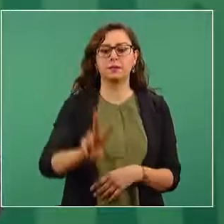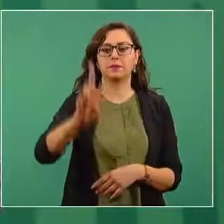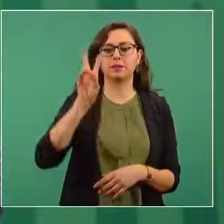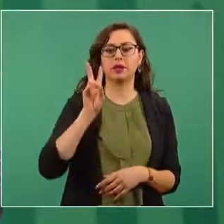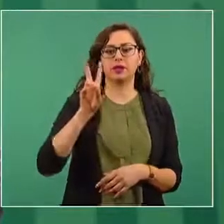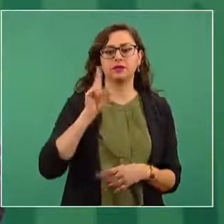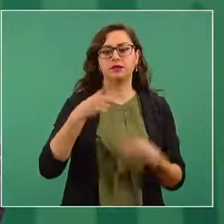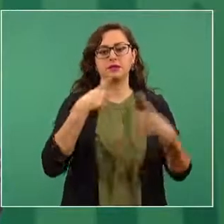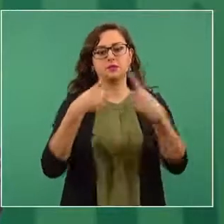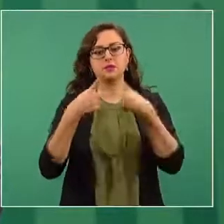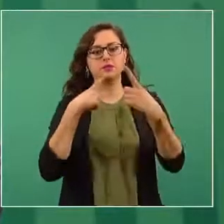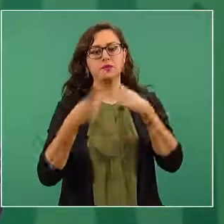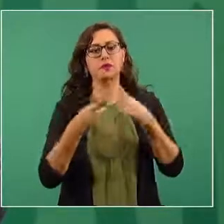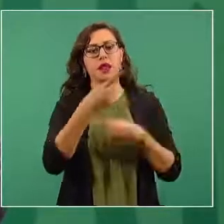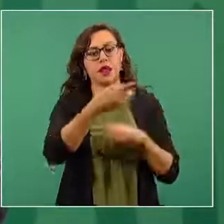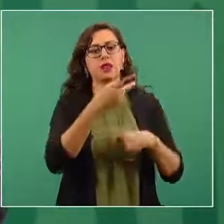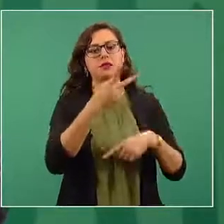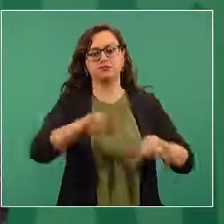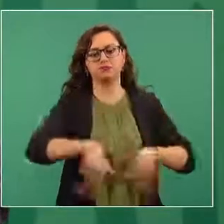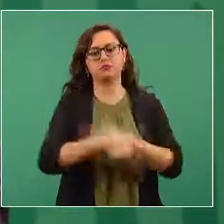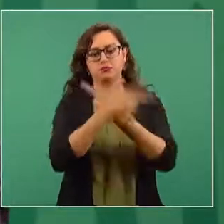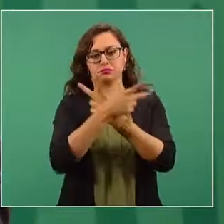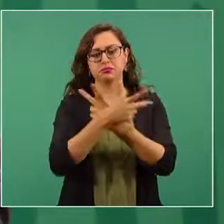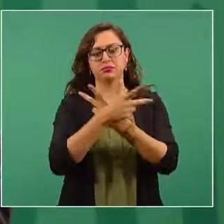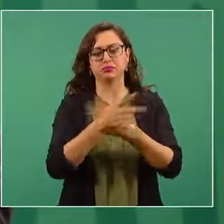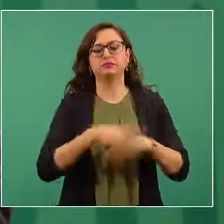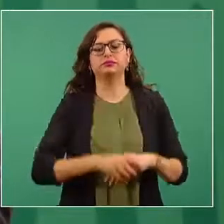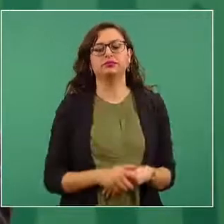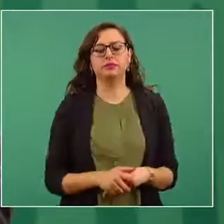estuvimos conversando, hizo una visita virtual a México.